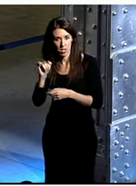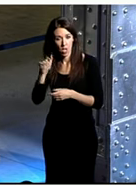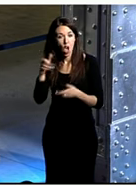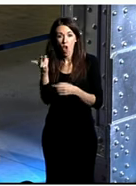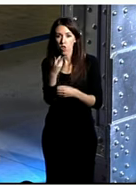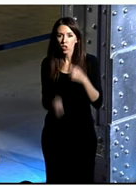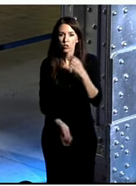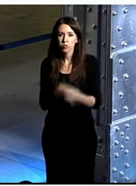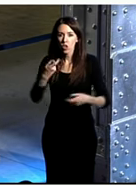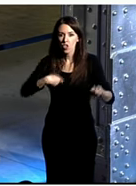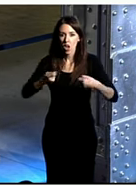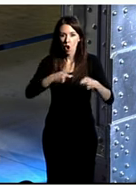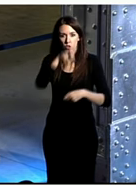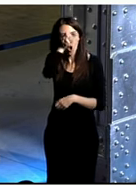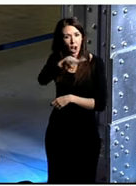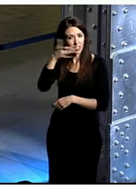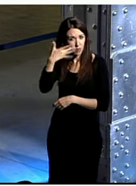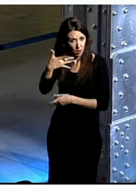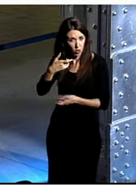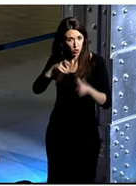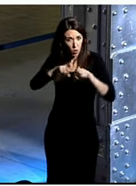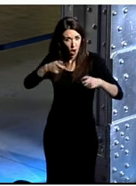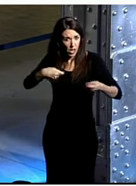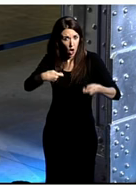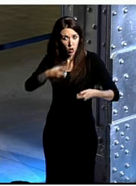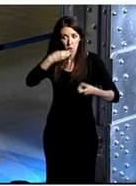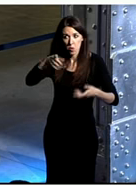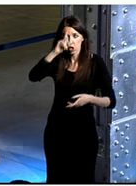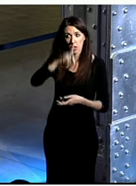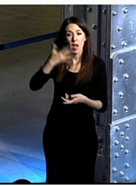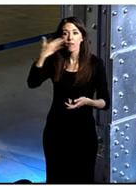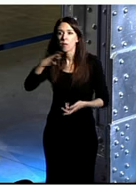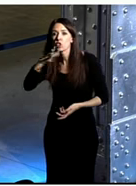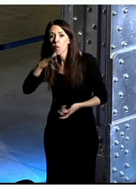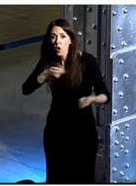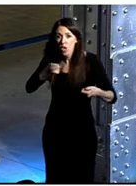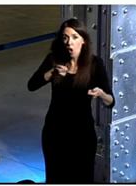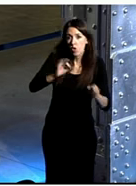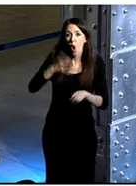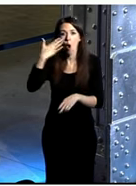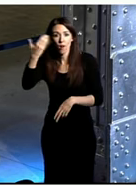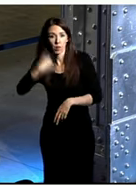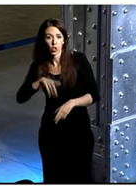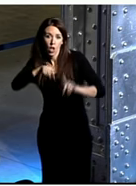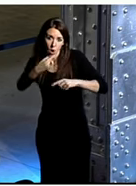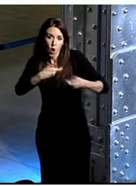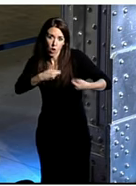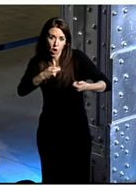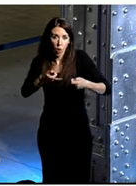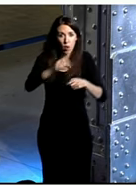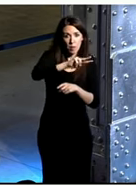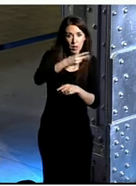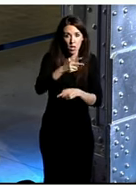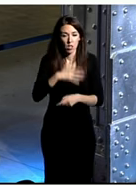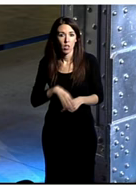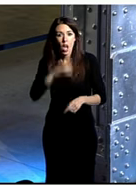un negocio. ¿Vieron que la gente famosa pone negocios y le va muy bien? Uno no sabe si son famosos porque ponen negocios o ponen negocios porque son famosos. Pero va bien, tienen